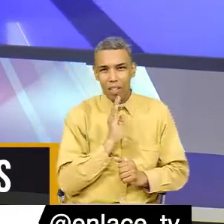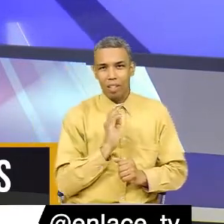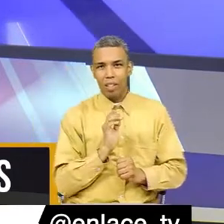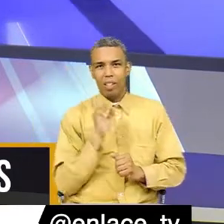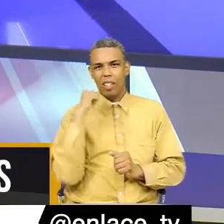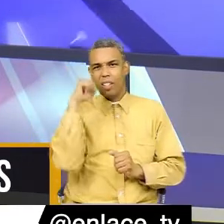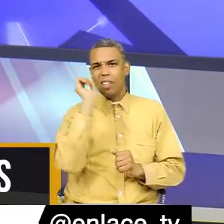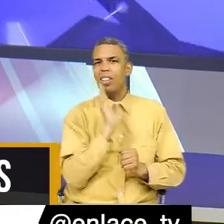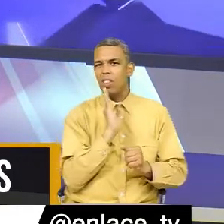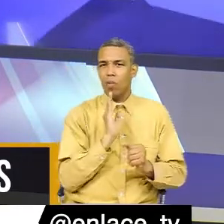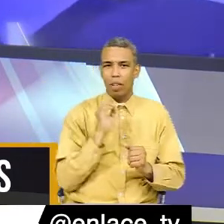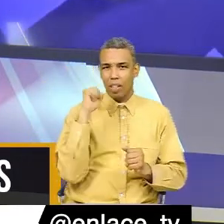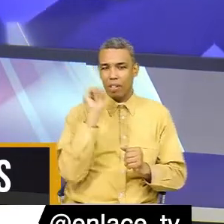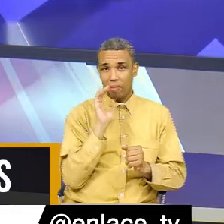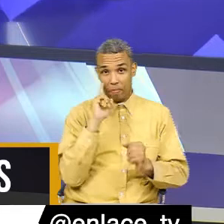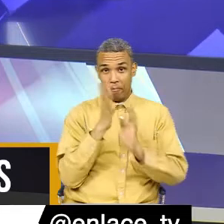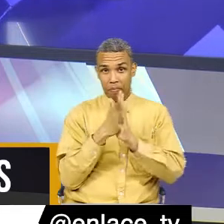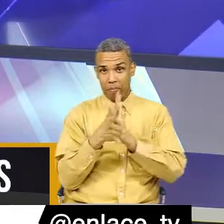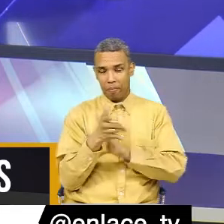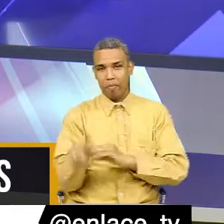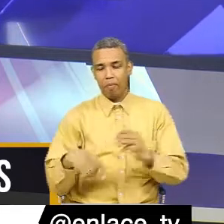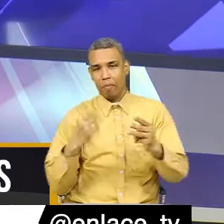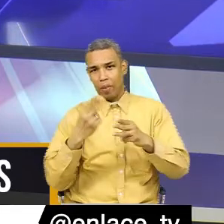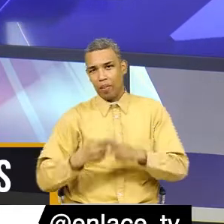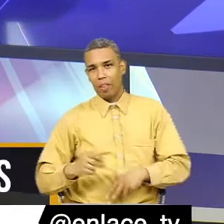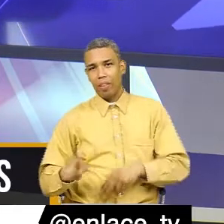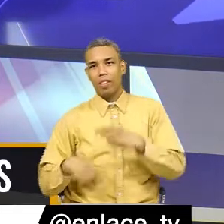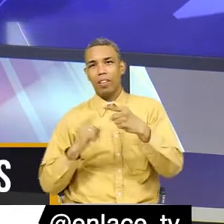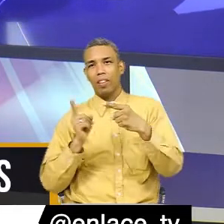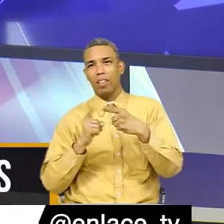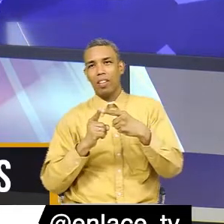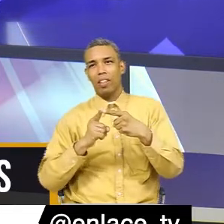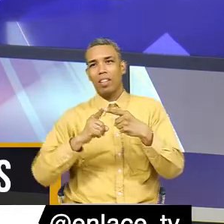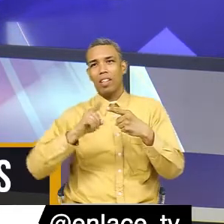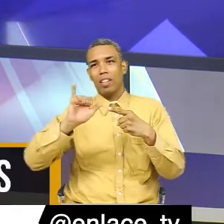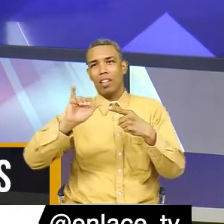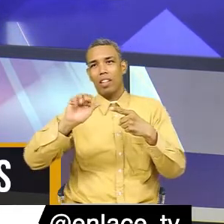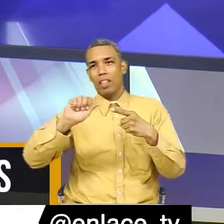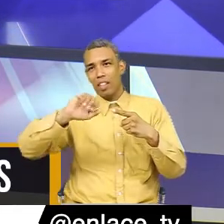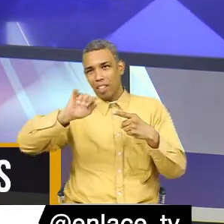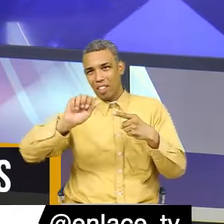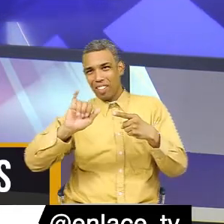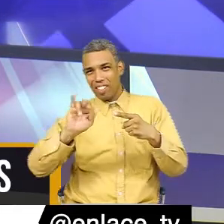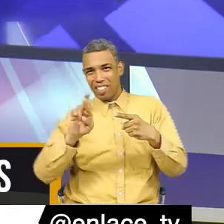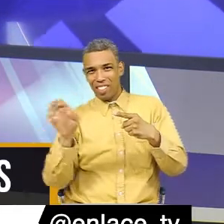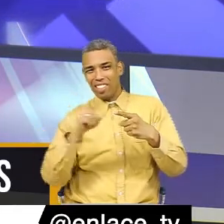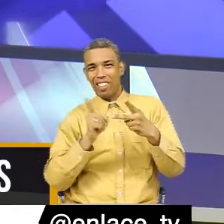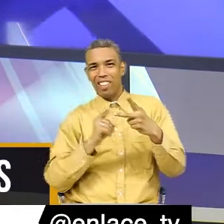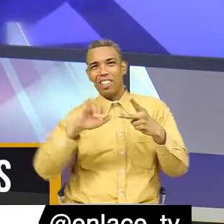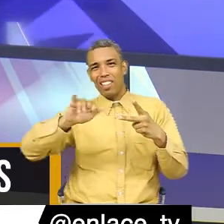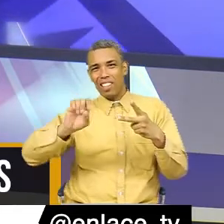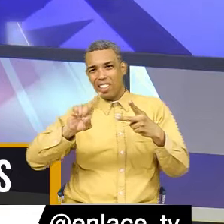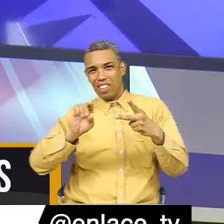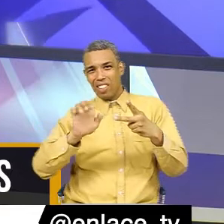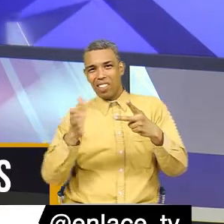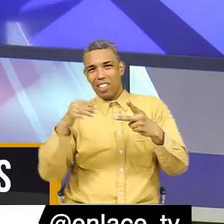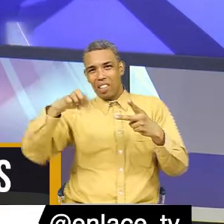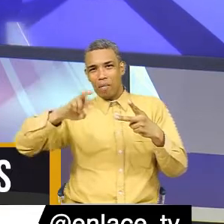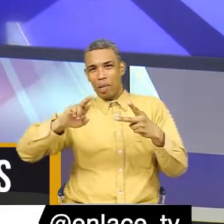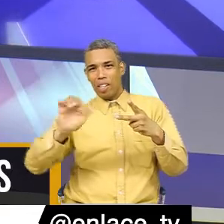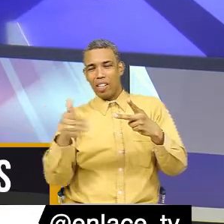cada uno de una boleta para ingresar mañana al baile del Club Infantas. Ellas son Yajaira Vadillo, José Parada y Carmen Ruiz,